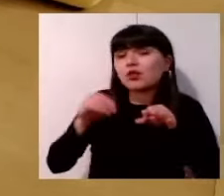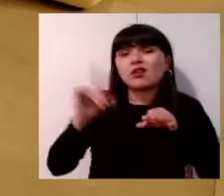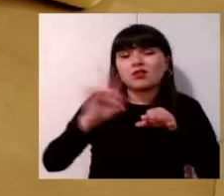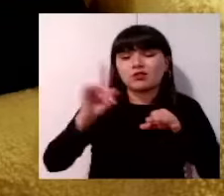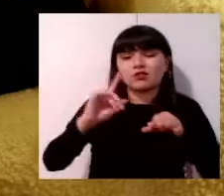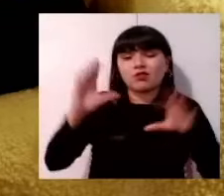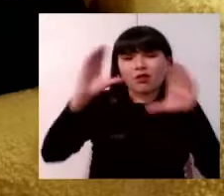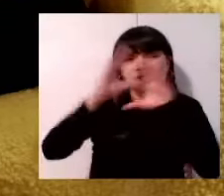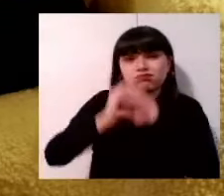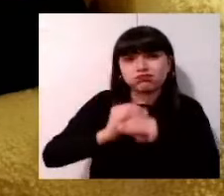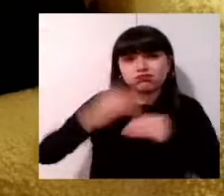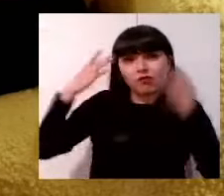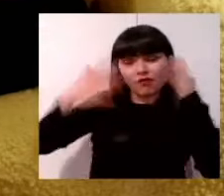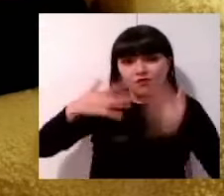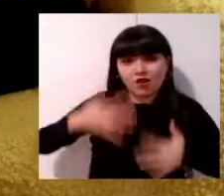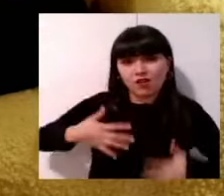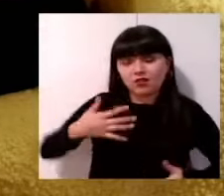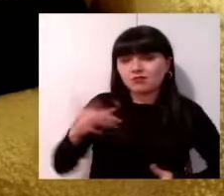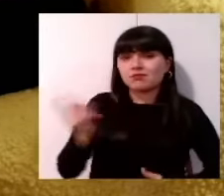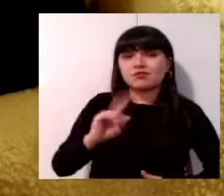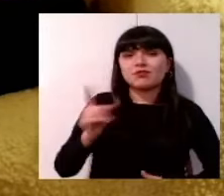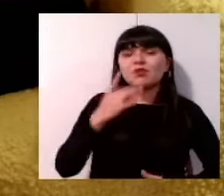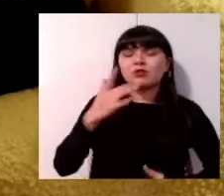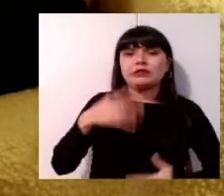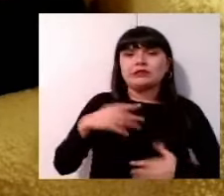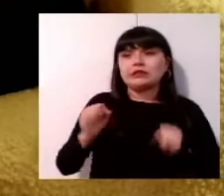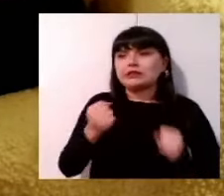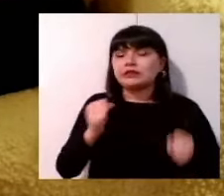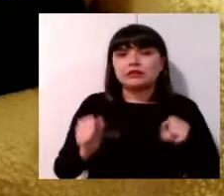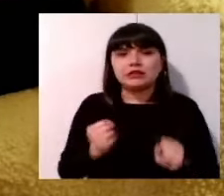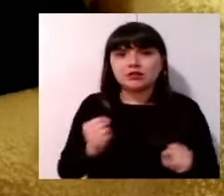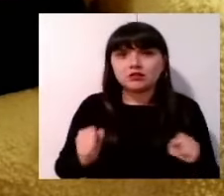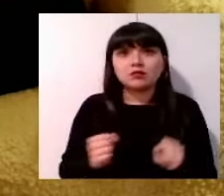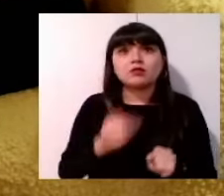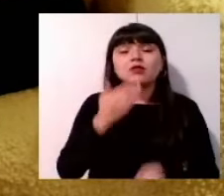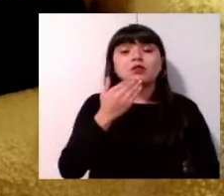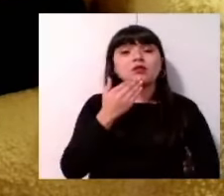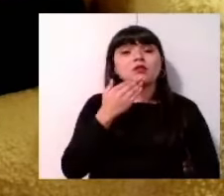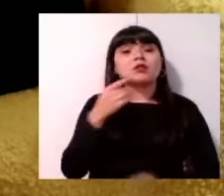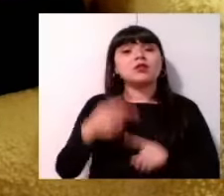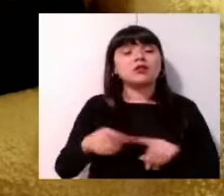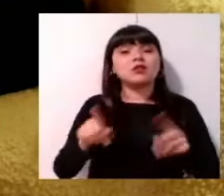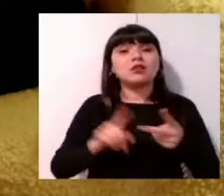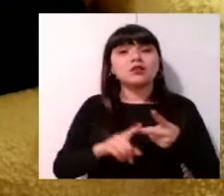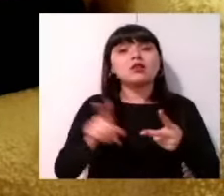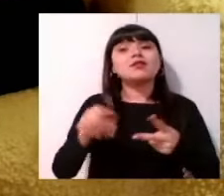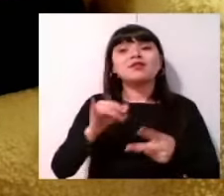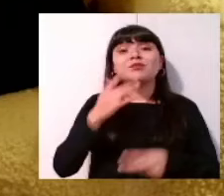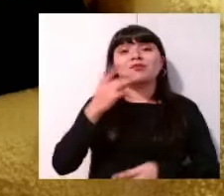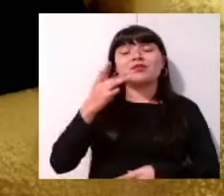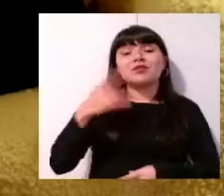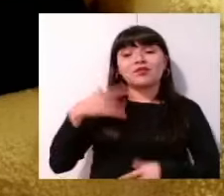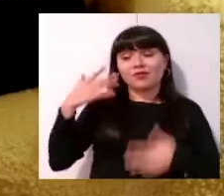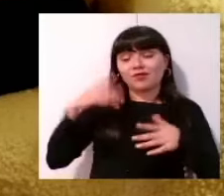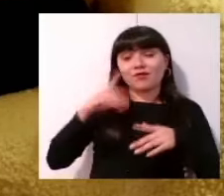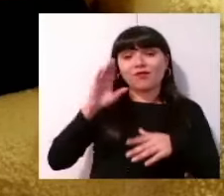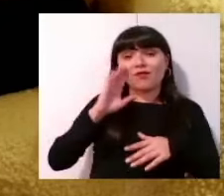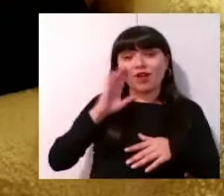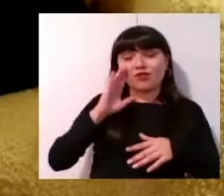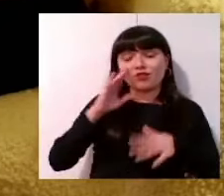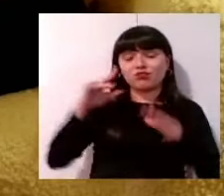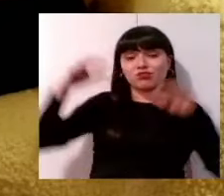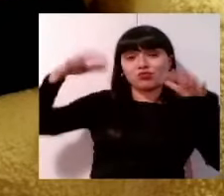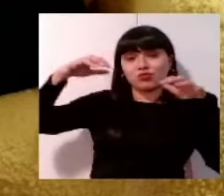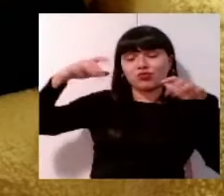eso los hiperactiva, otros que sí, que los ayuda a relajarse. Que el baño de Tina siempre relajaba. No necesariamente, la mayoría de las veces, pero no